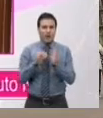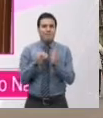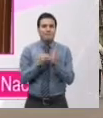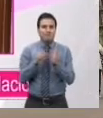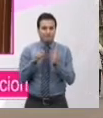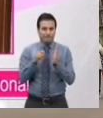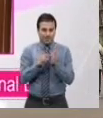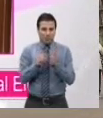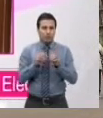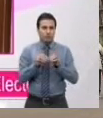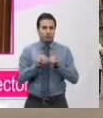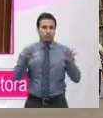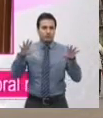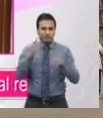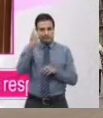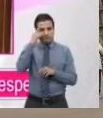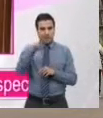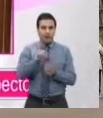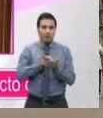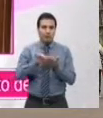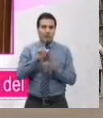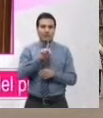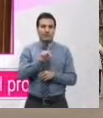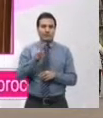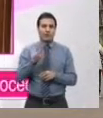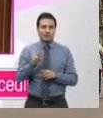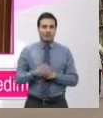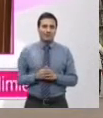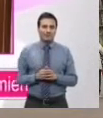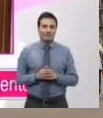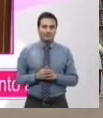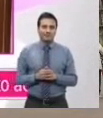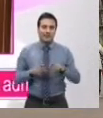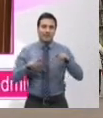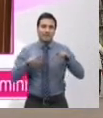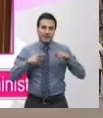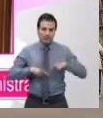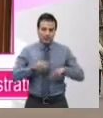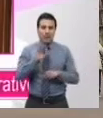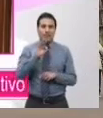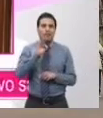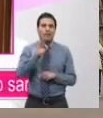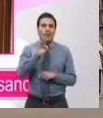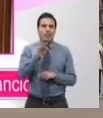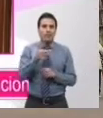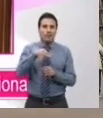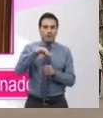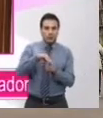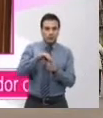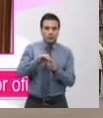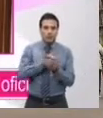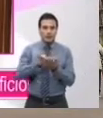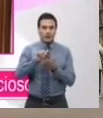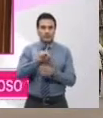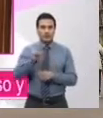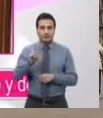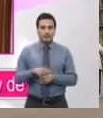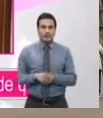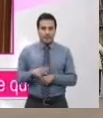del Partido Verde con el ánimo de influir en el voto de los electores, en el que se involucró